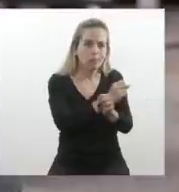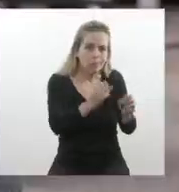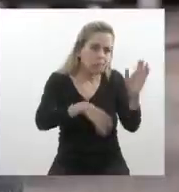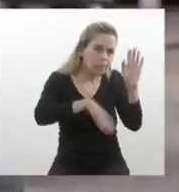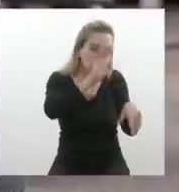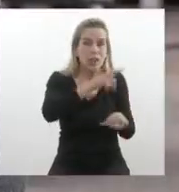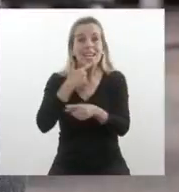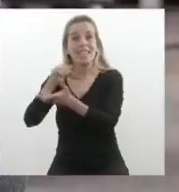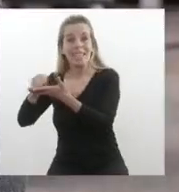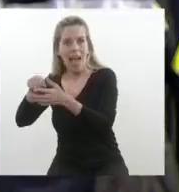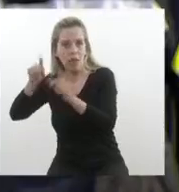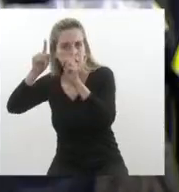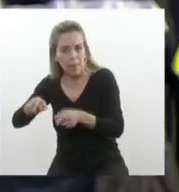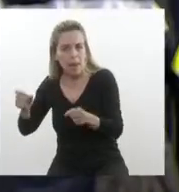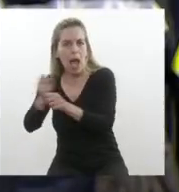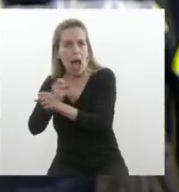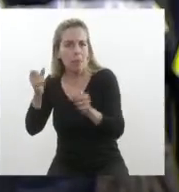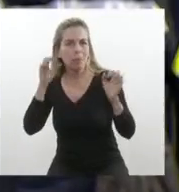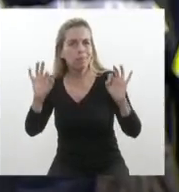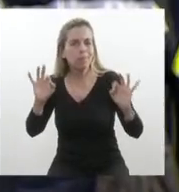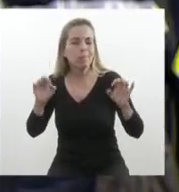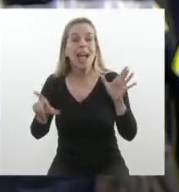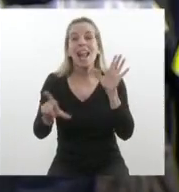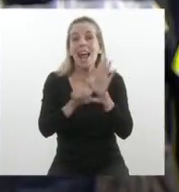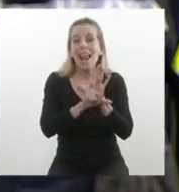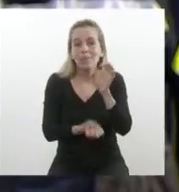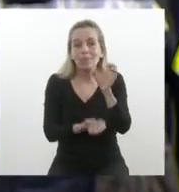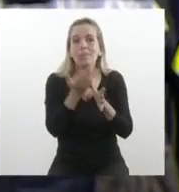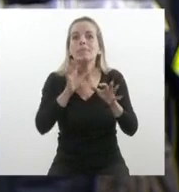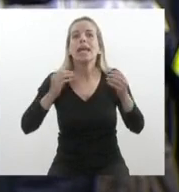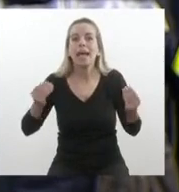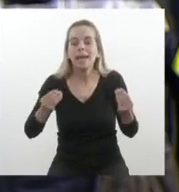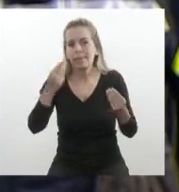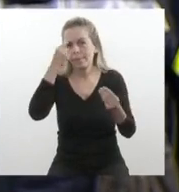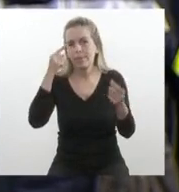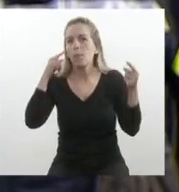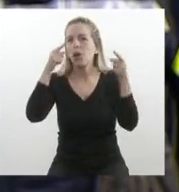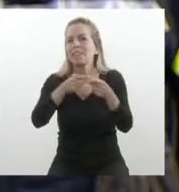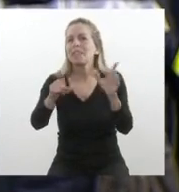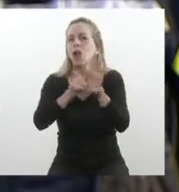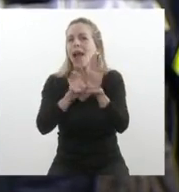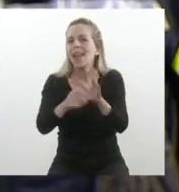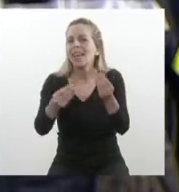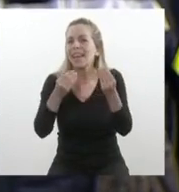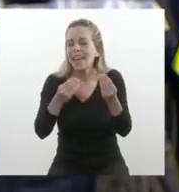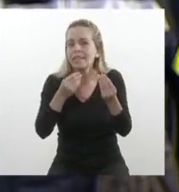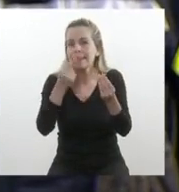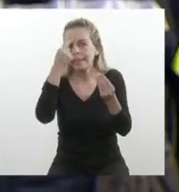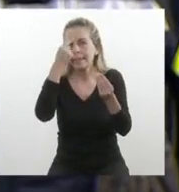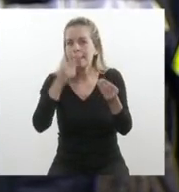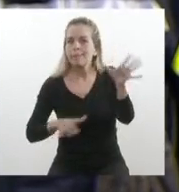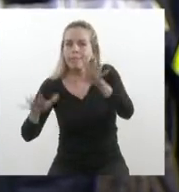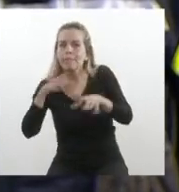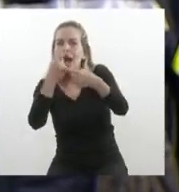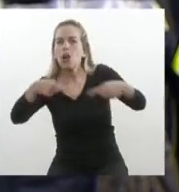en el Senado. Es una ley que nació allí y es una ley que lo que intenta es volver a poner las cosas en orden.